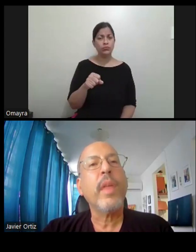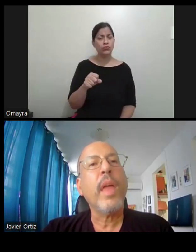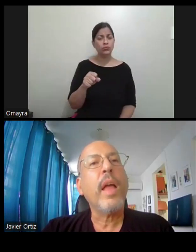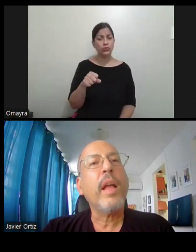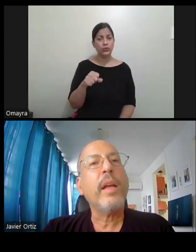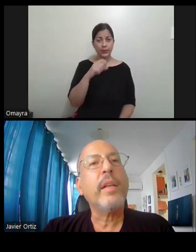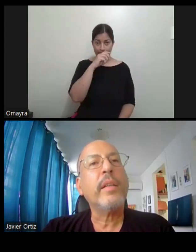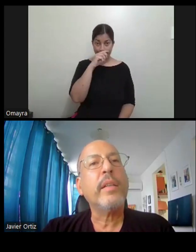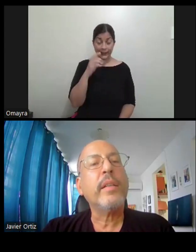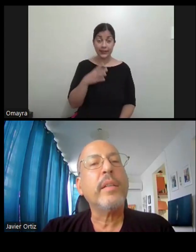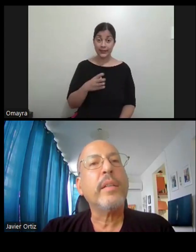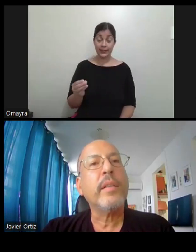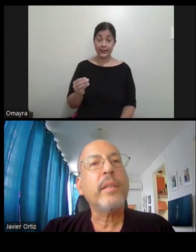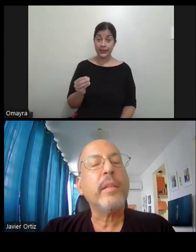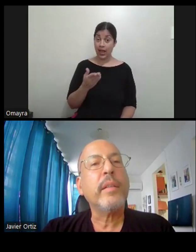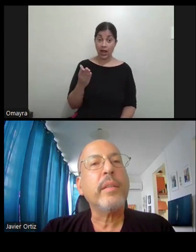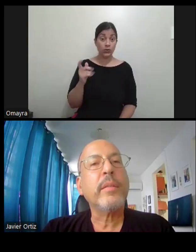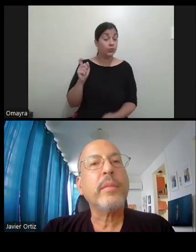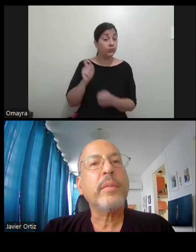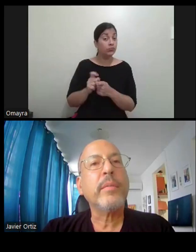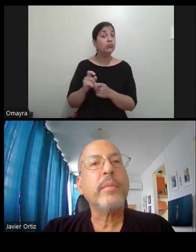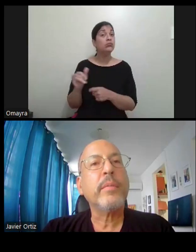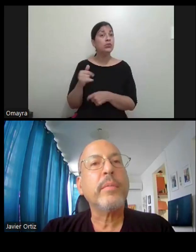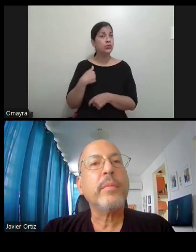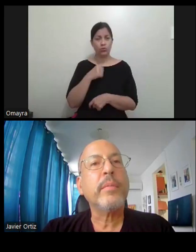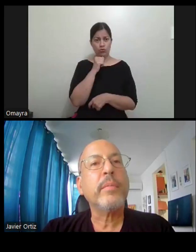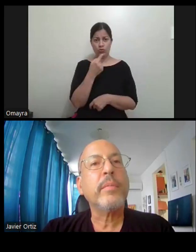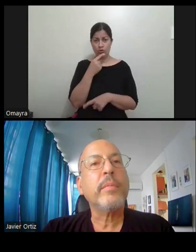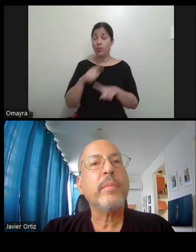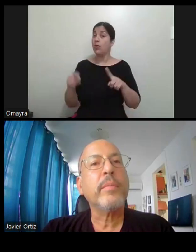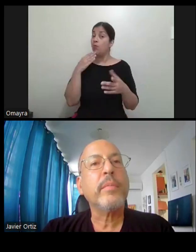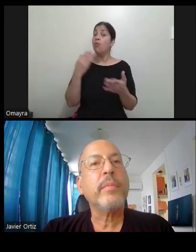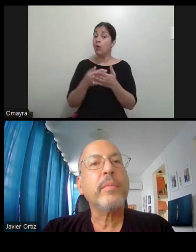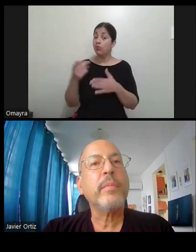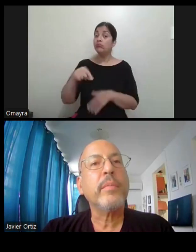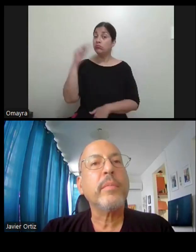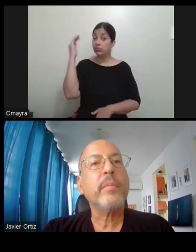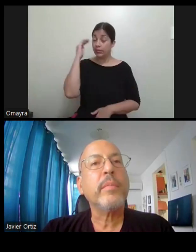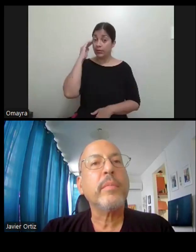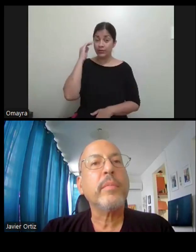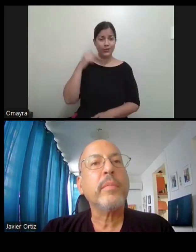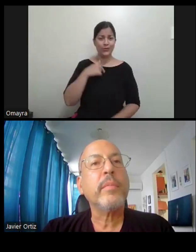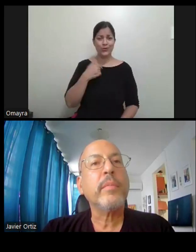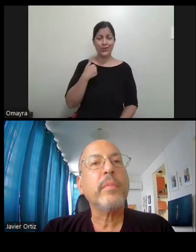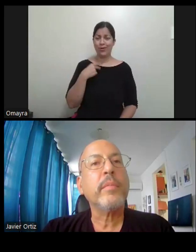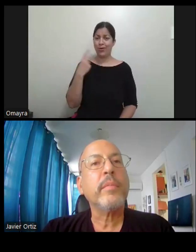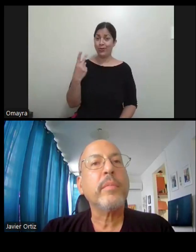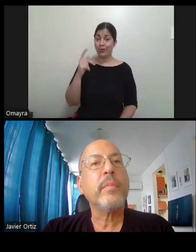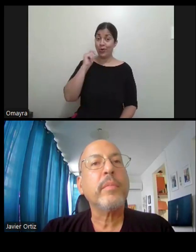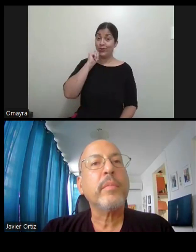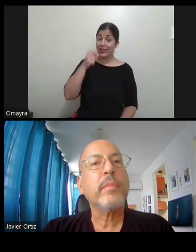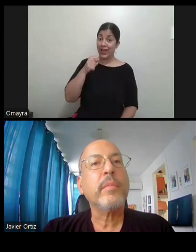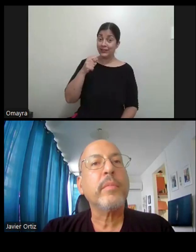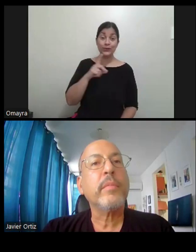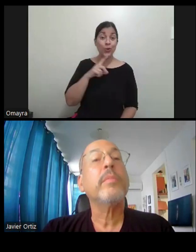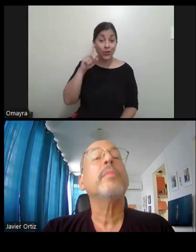menor y algo bien particular que no he dicho, pero es bueno que sepan. Yo tengo 2 tías sordas. 2